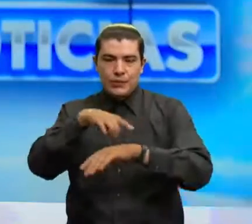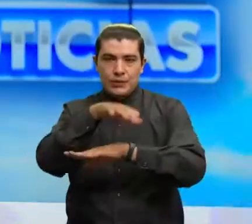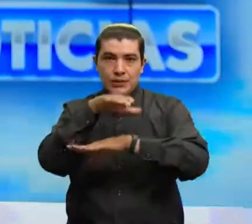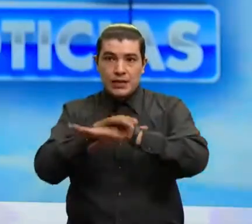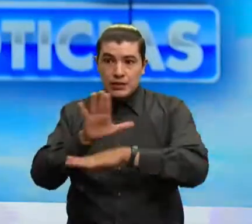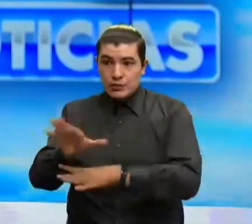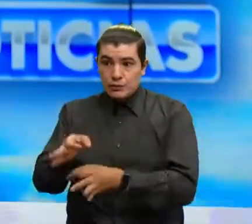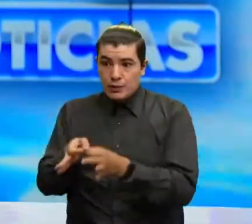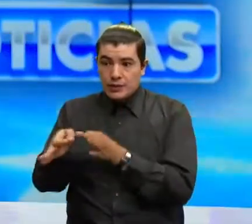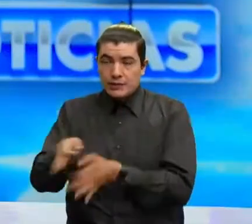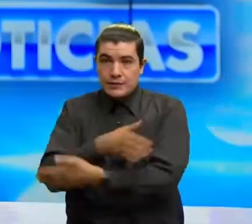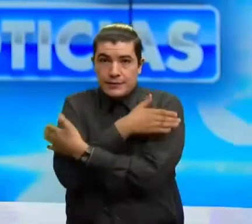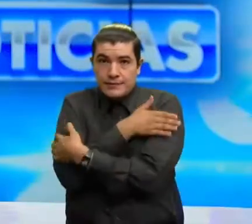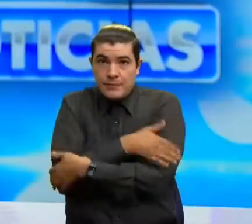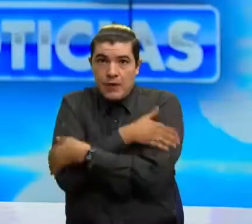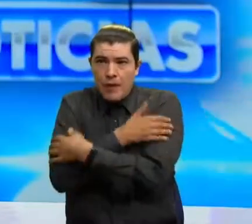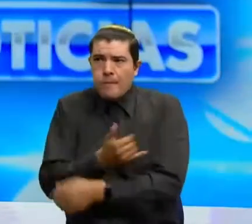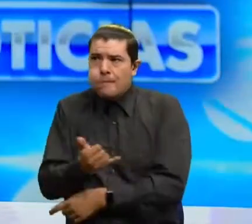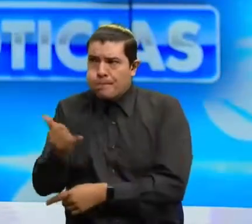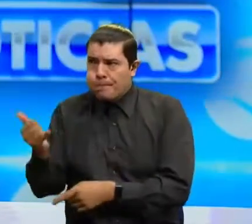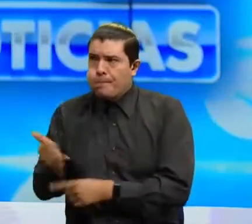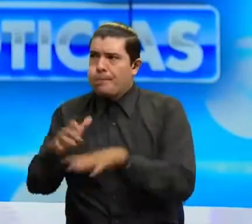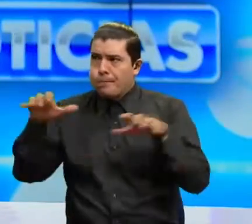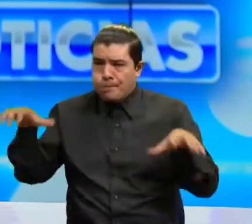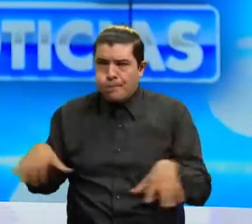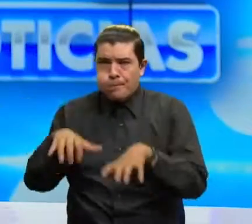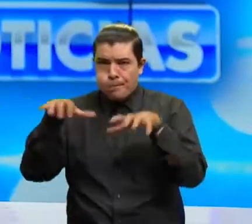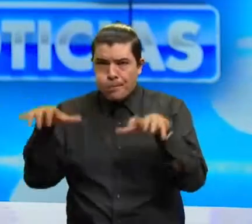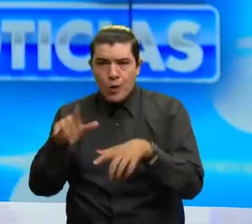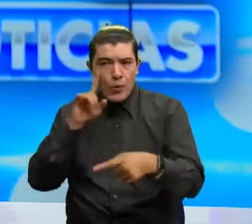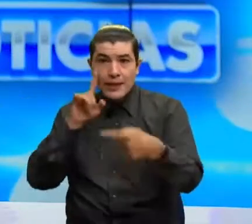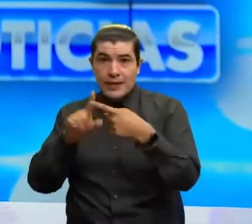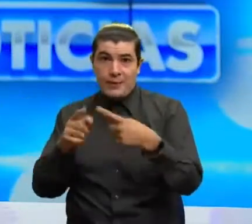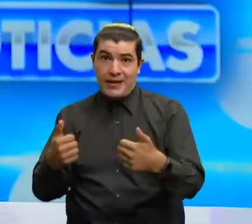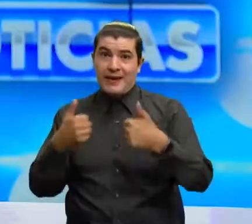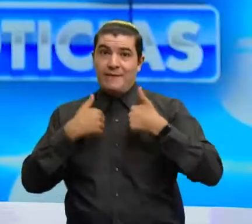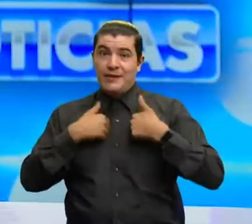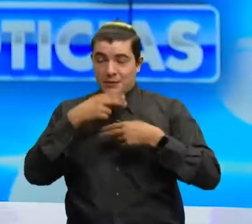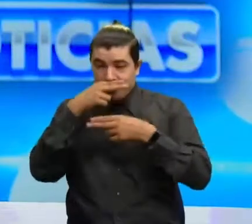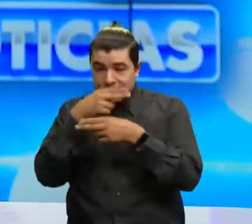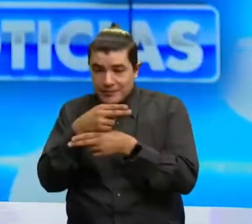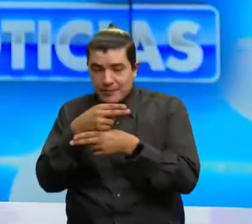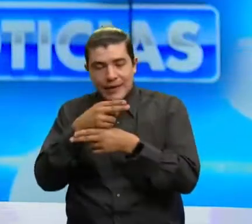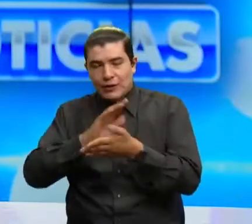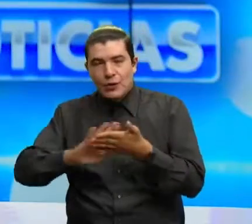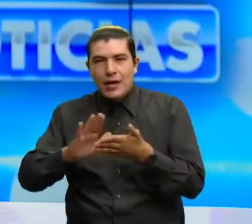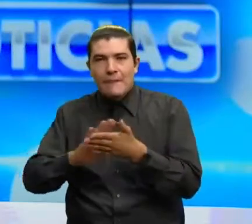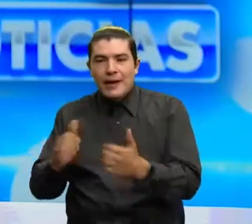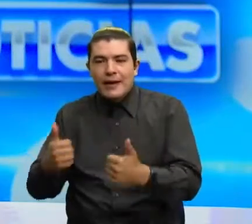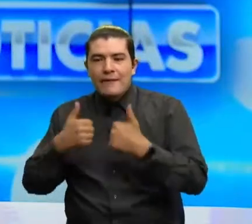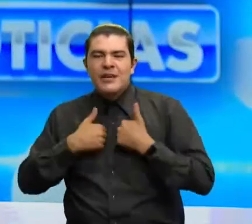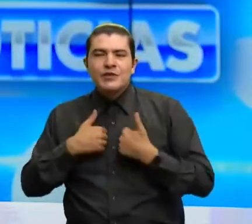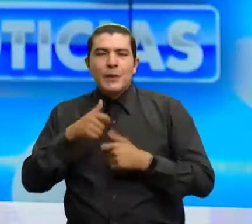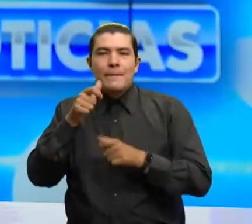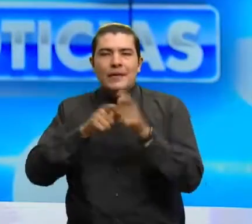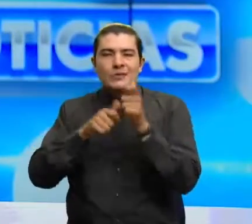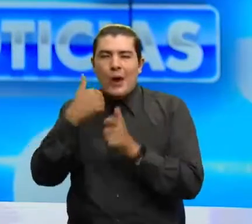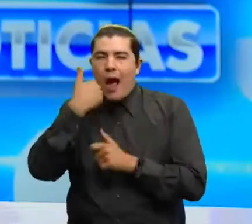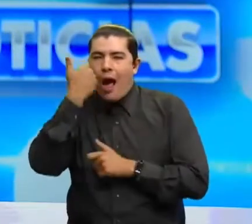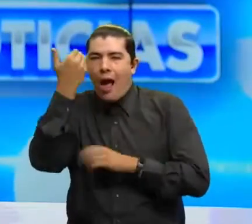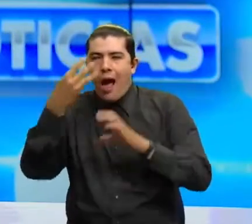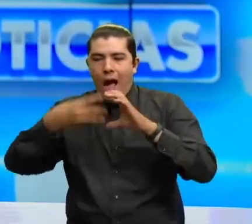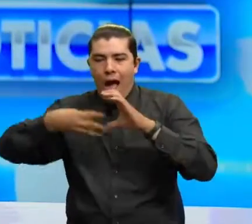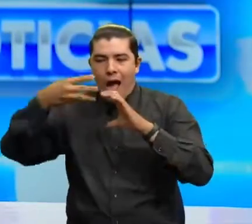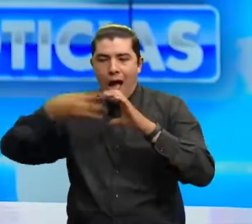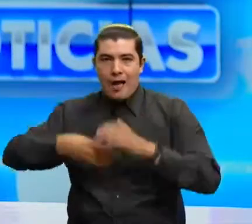En Pamplona se desarrolló una actividad en beneficio de los adultos mayores. Esta iniciativa contó con exámenes gratuitos y donaciones para los